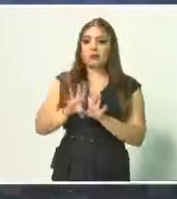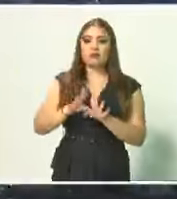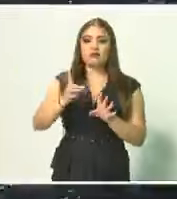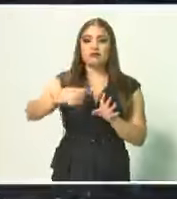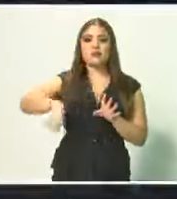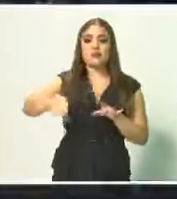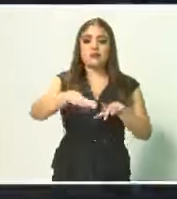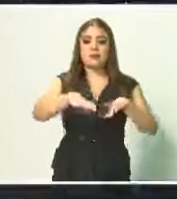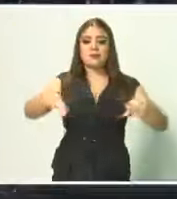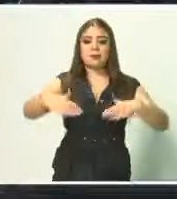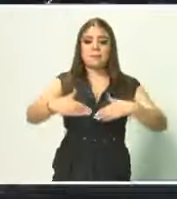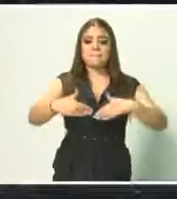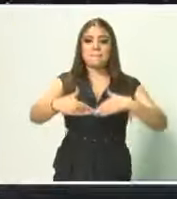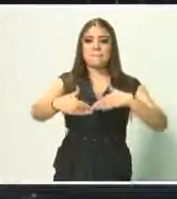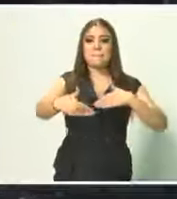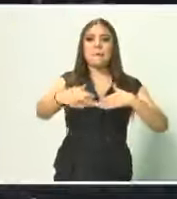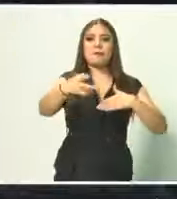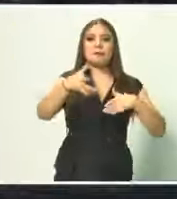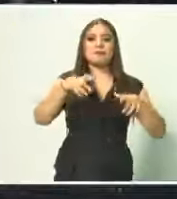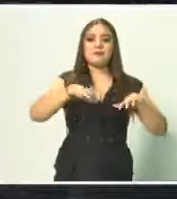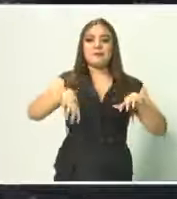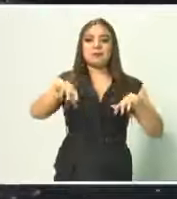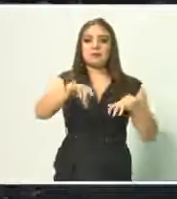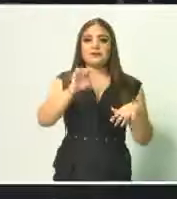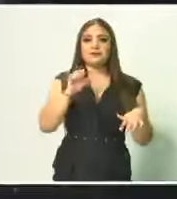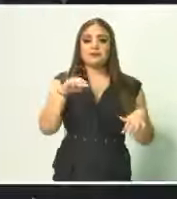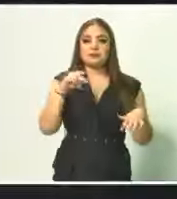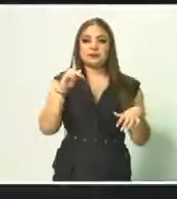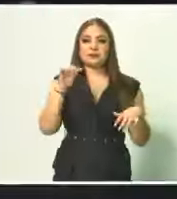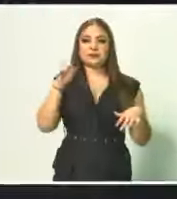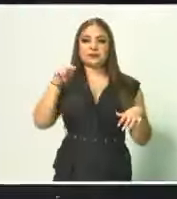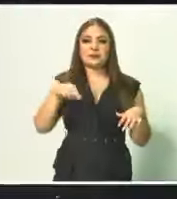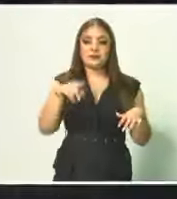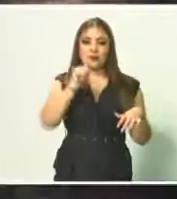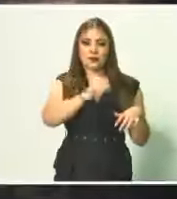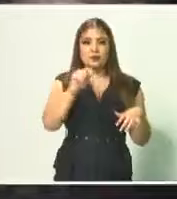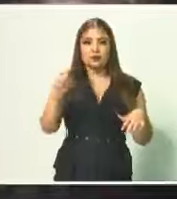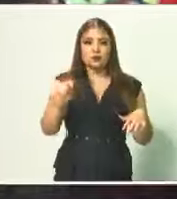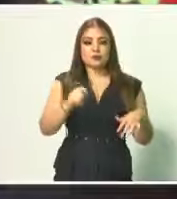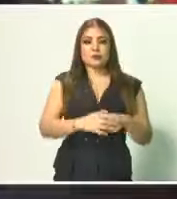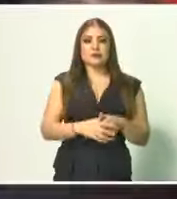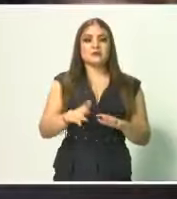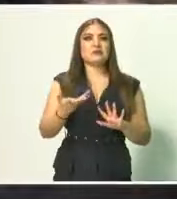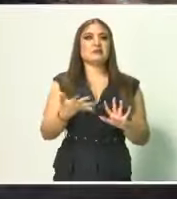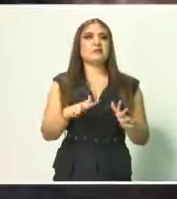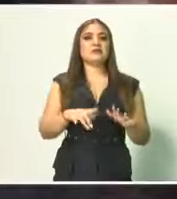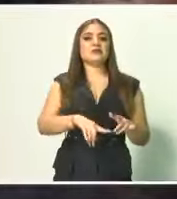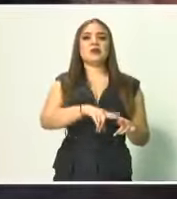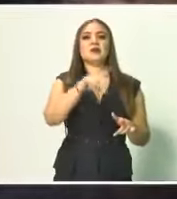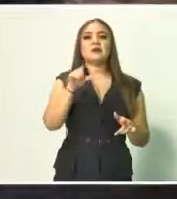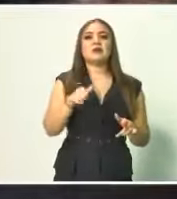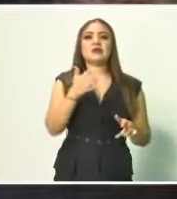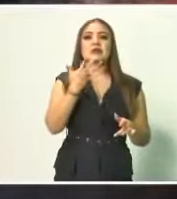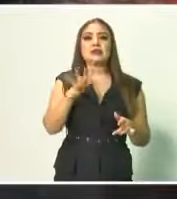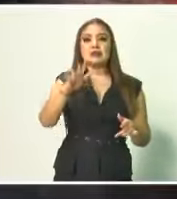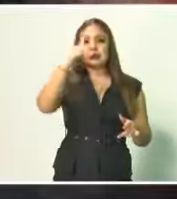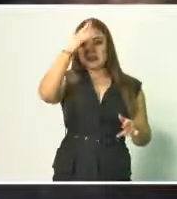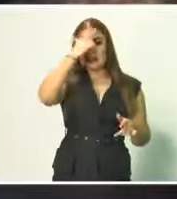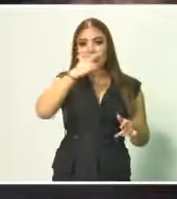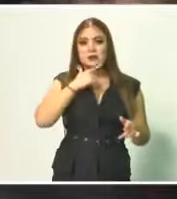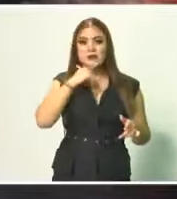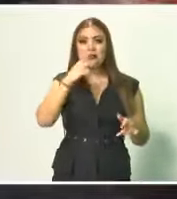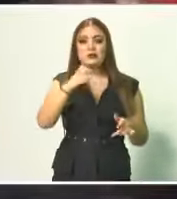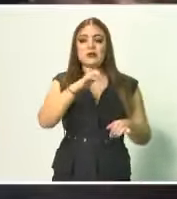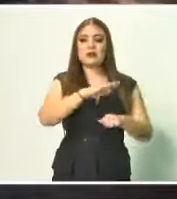una zanja ubicada en la colonia Ampliación Los Ángeles de la ciudad de Torreón. Fue poco después de las 10 de la noche que al servicio